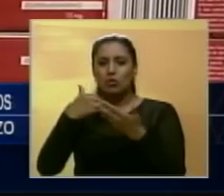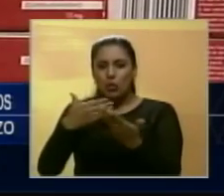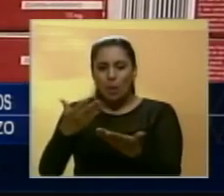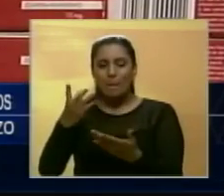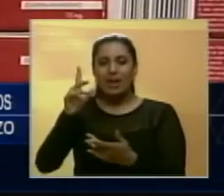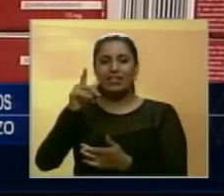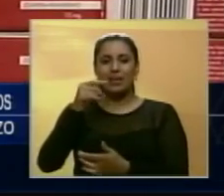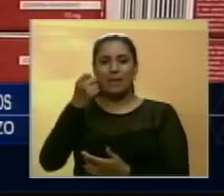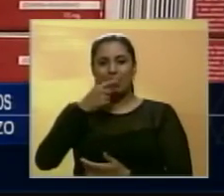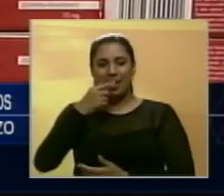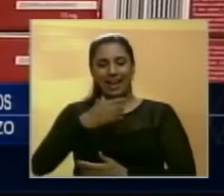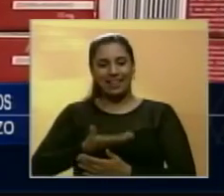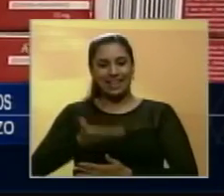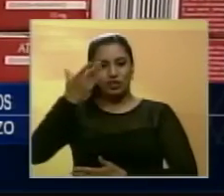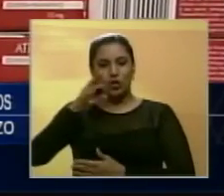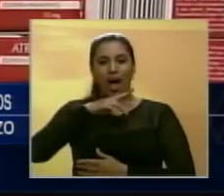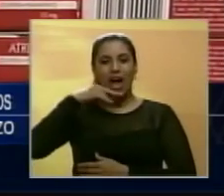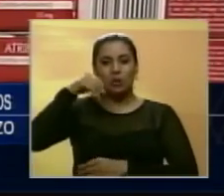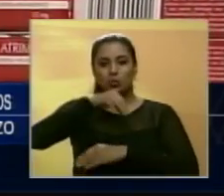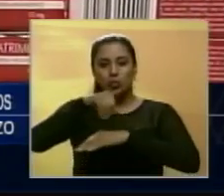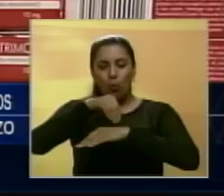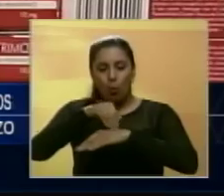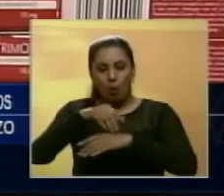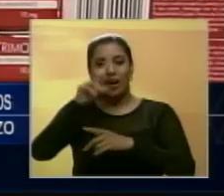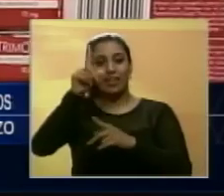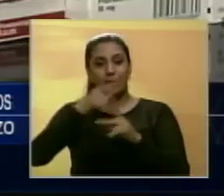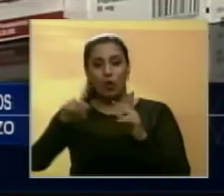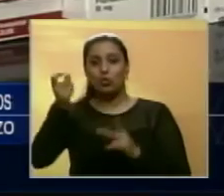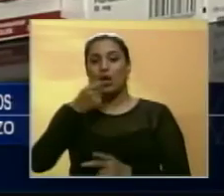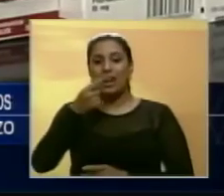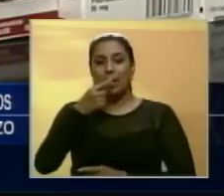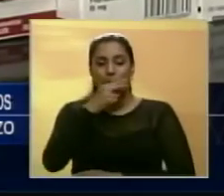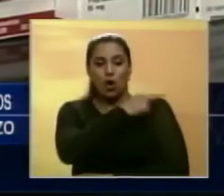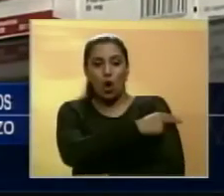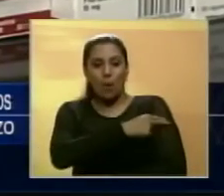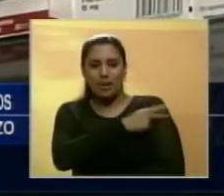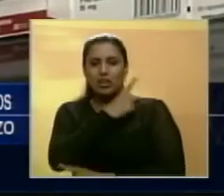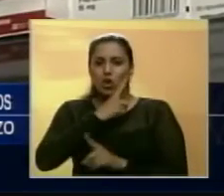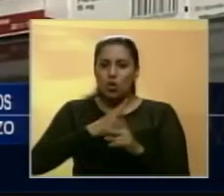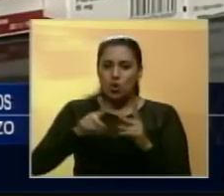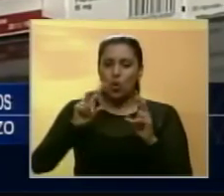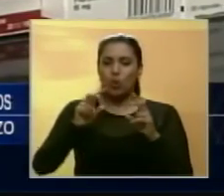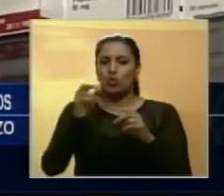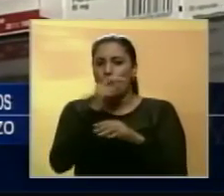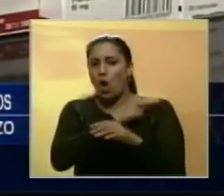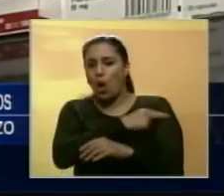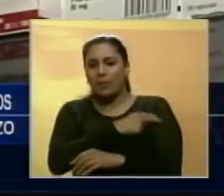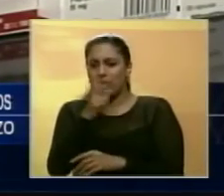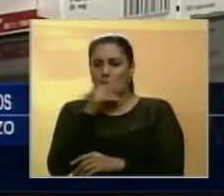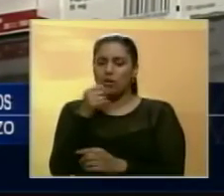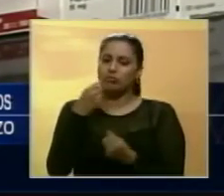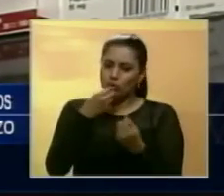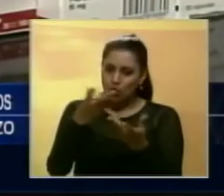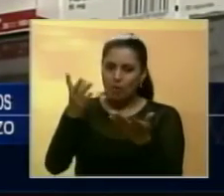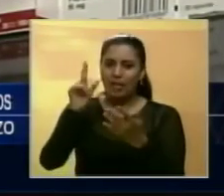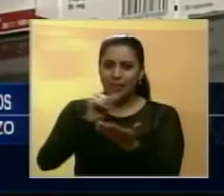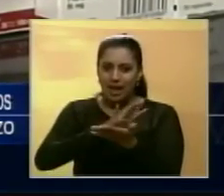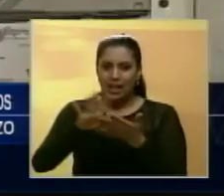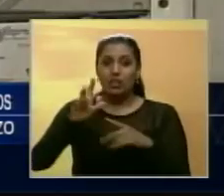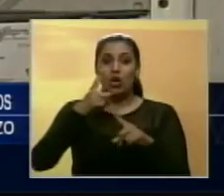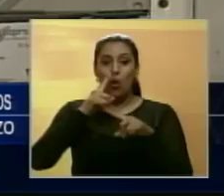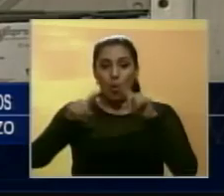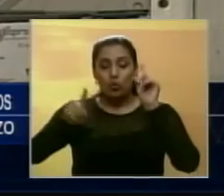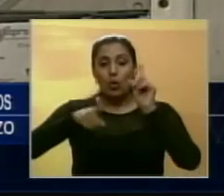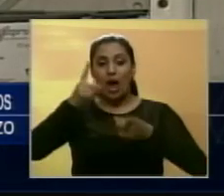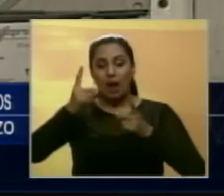incluye hipoglicemiantes, antihipertensivos, medicamentos hospitalarios y no hospitalarios. Añadió que incluso han dotado